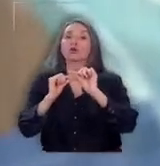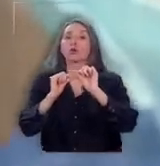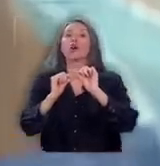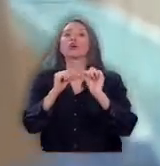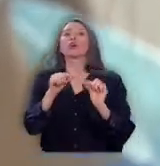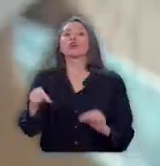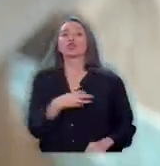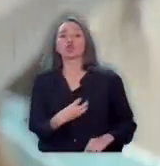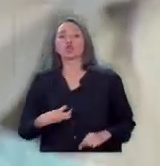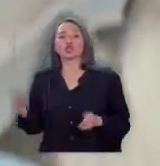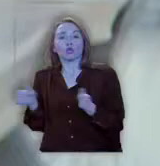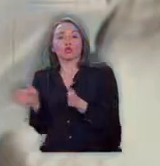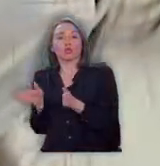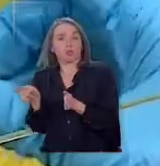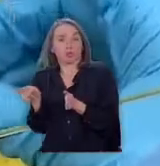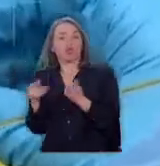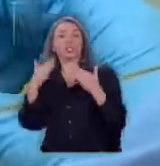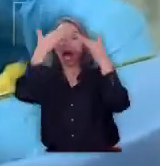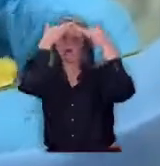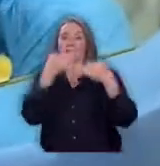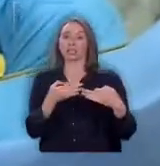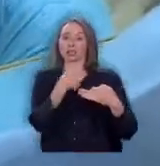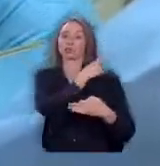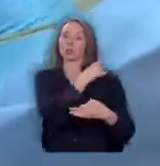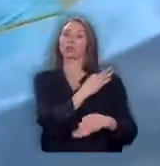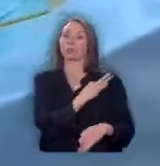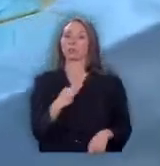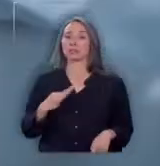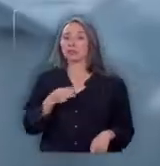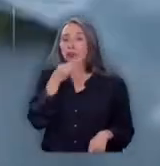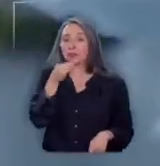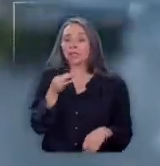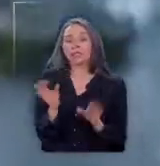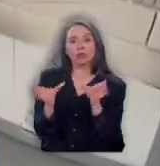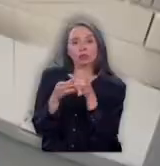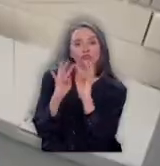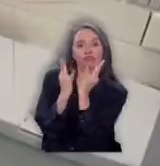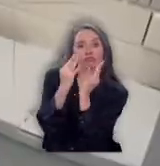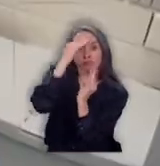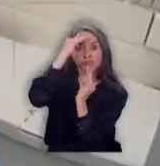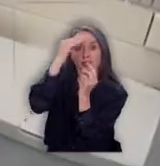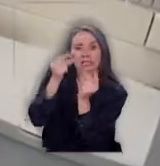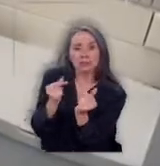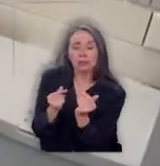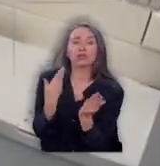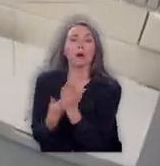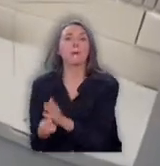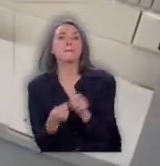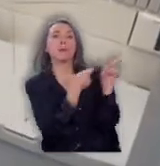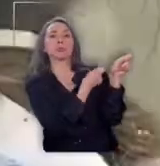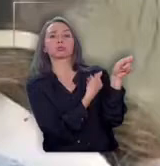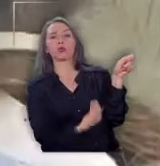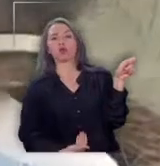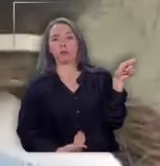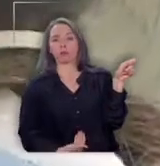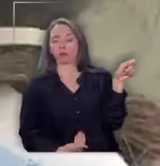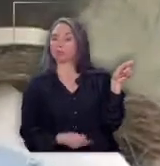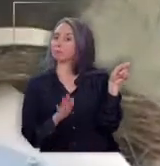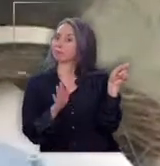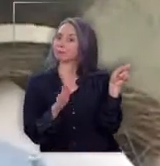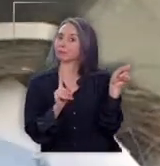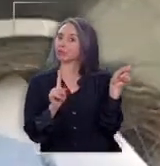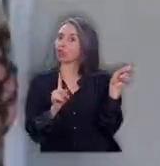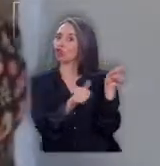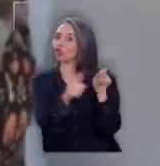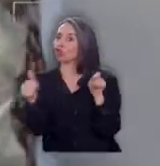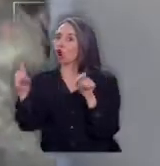salud primaria la decisión Está tomada desde el Ministerio dicen que el comité de expertos hizo la propuesta eso sí no toda